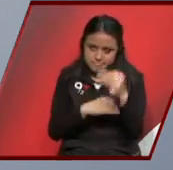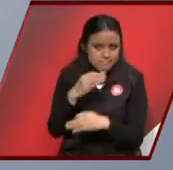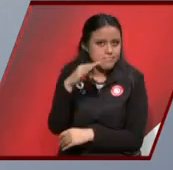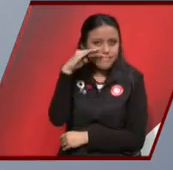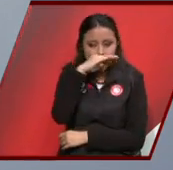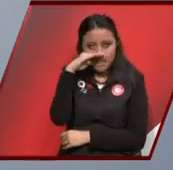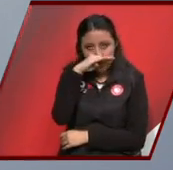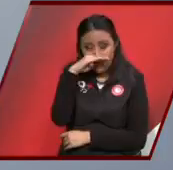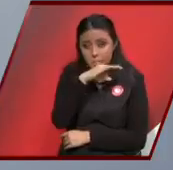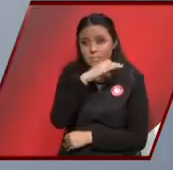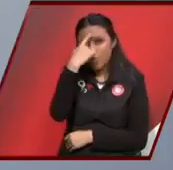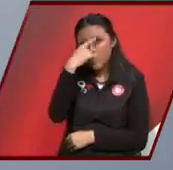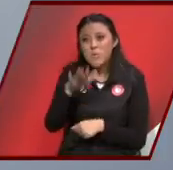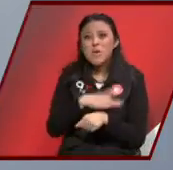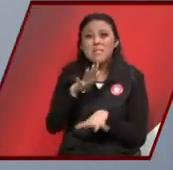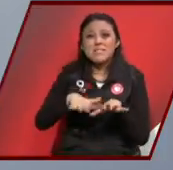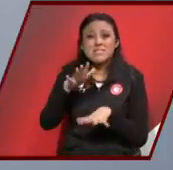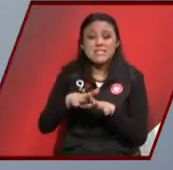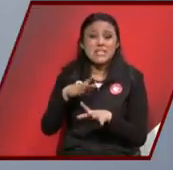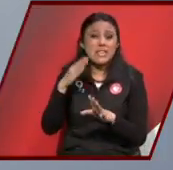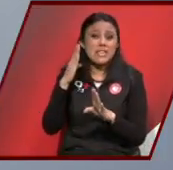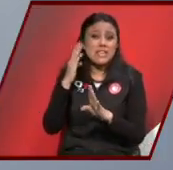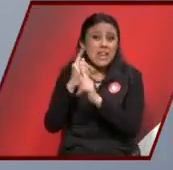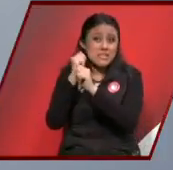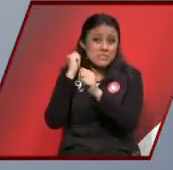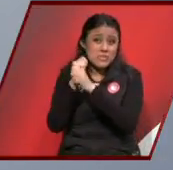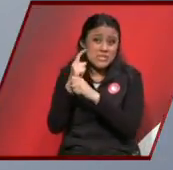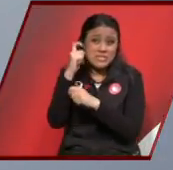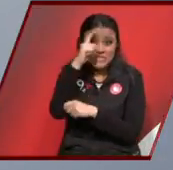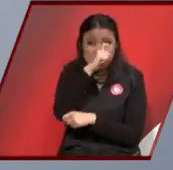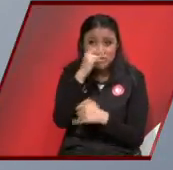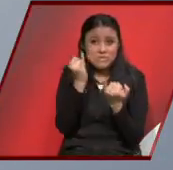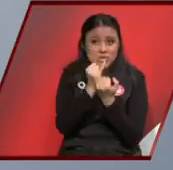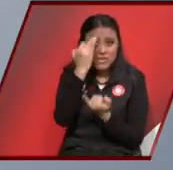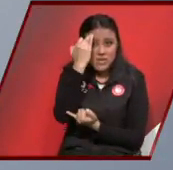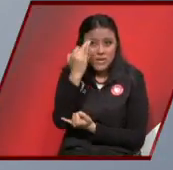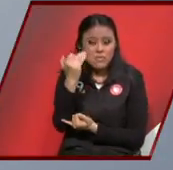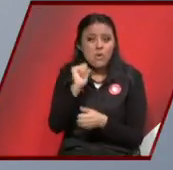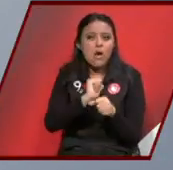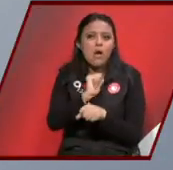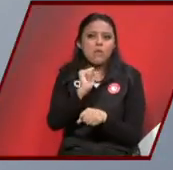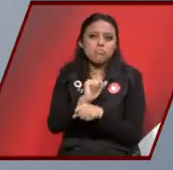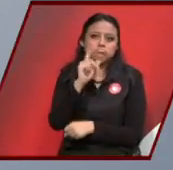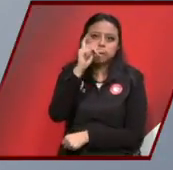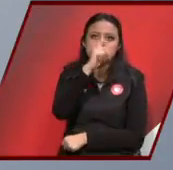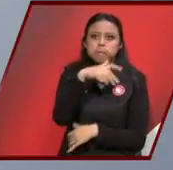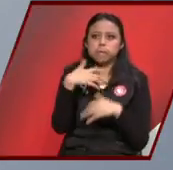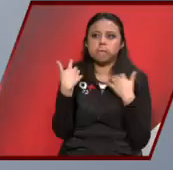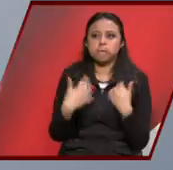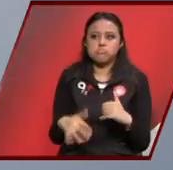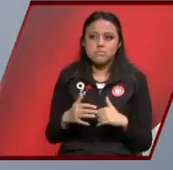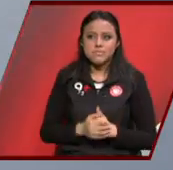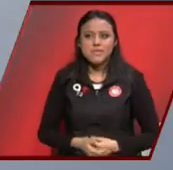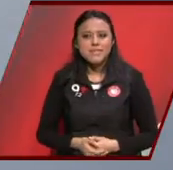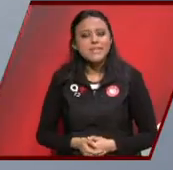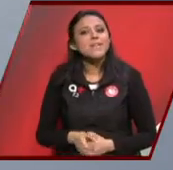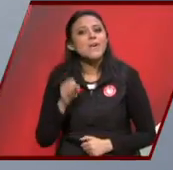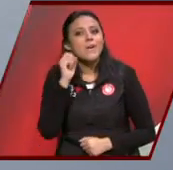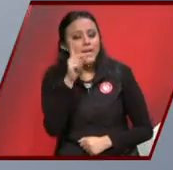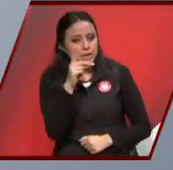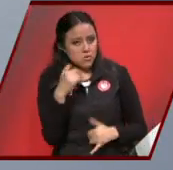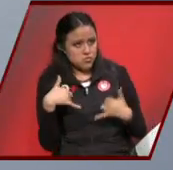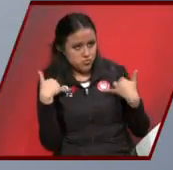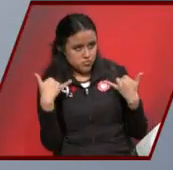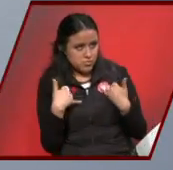gasto familiar se va justo en el transporte. Hay que ayudar a las familias. Y el tiempo también se va con el tráfico tremendo. A ver, así es. Los jóvenes